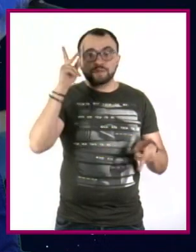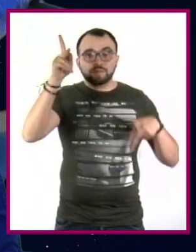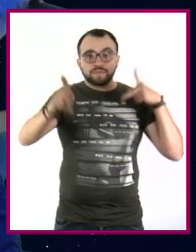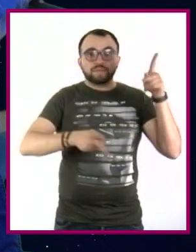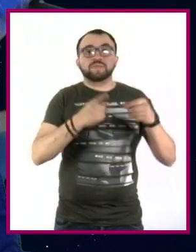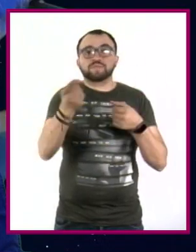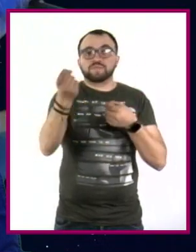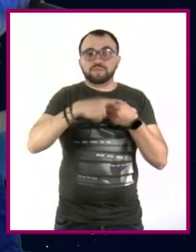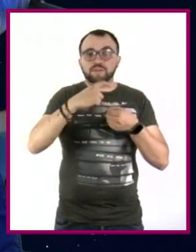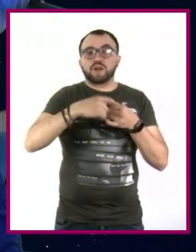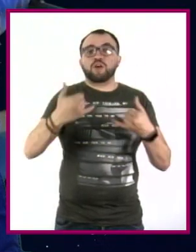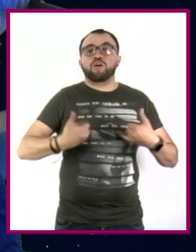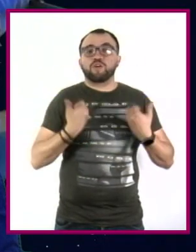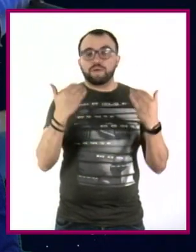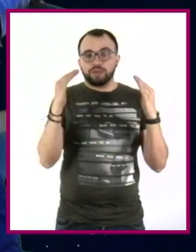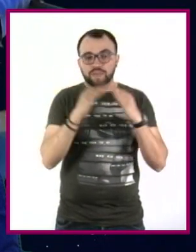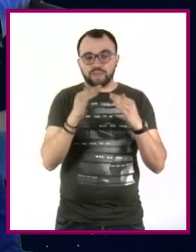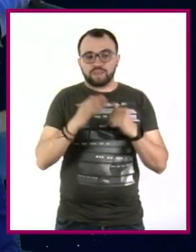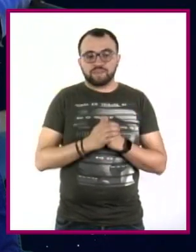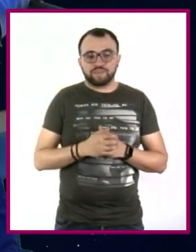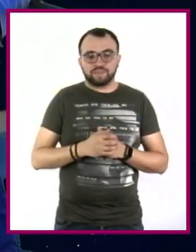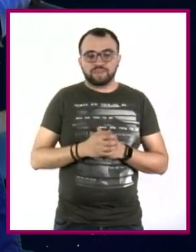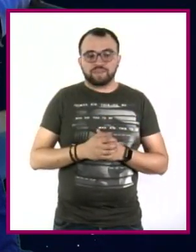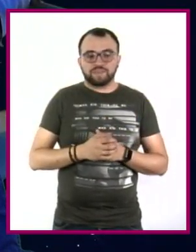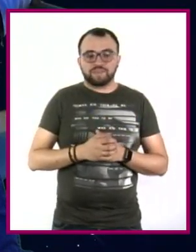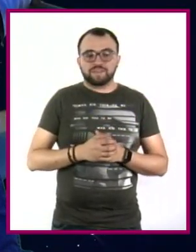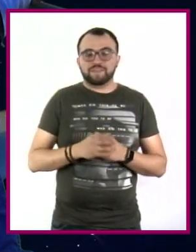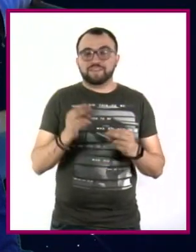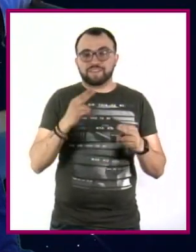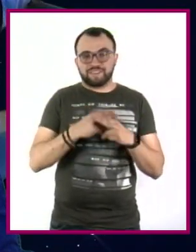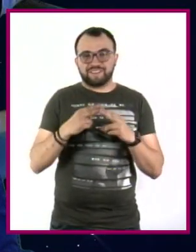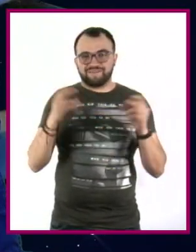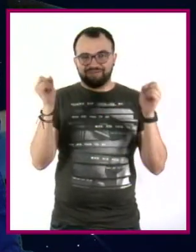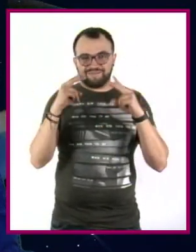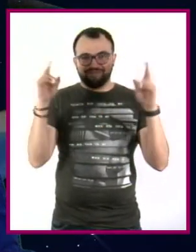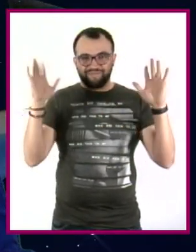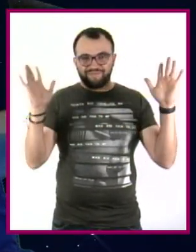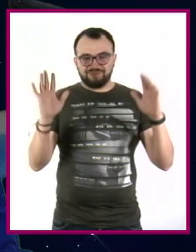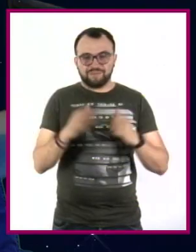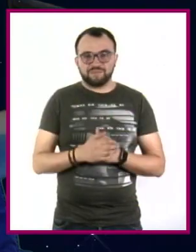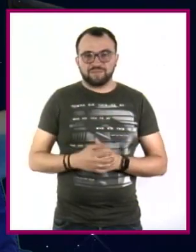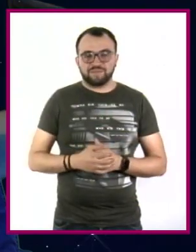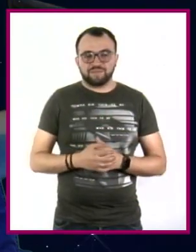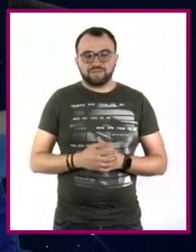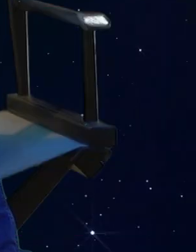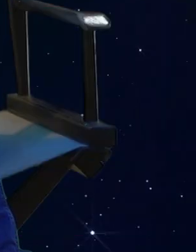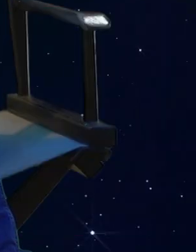sociales de Jóvenes en Casa. ¡Hasta la próxima!